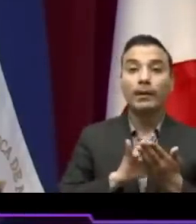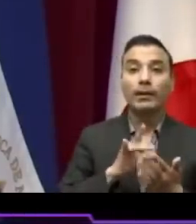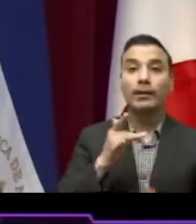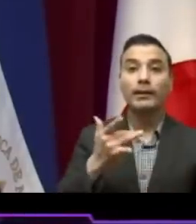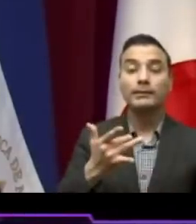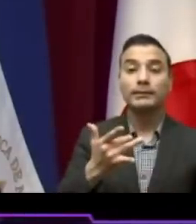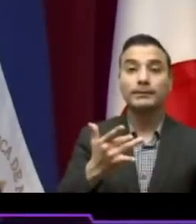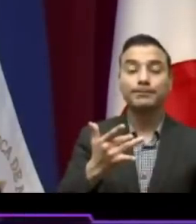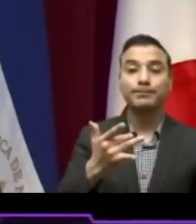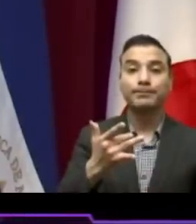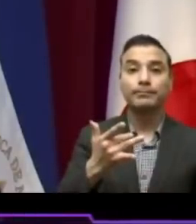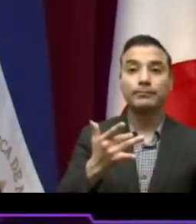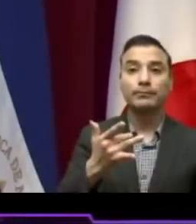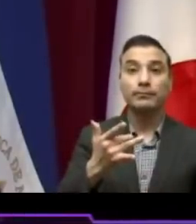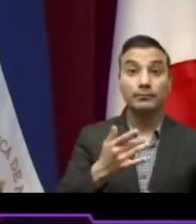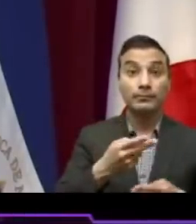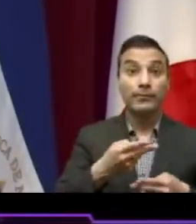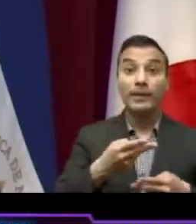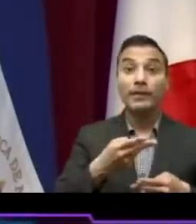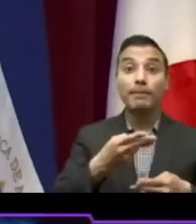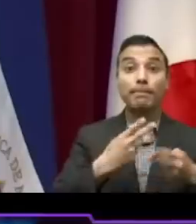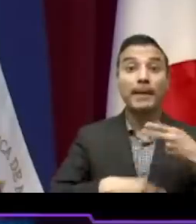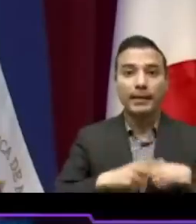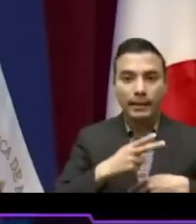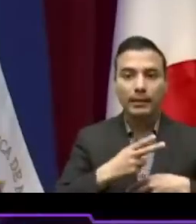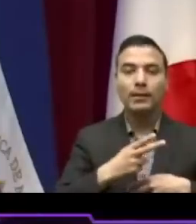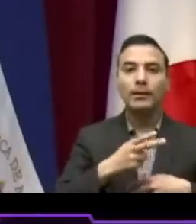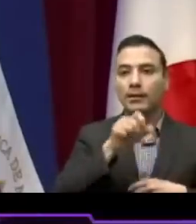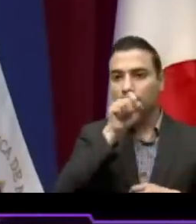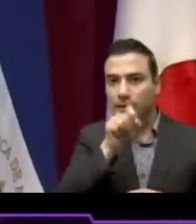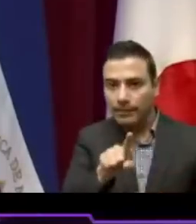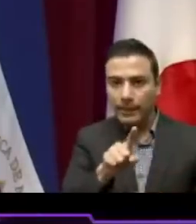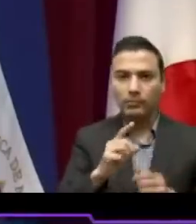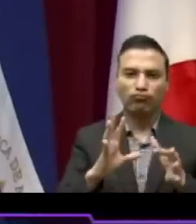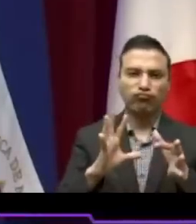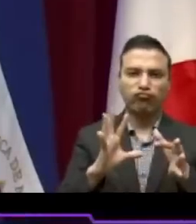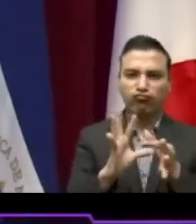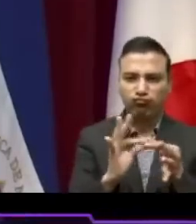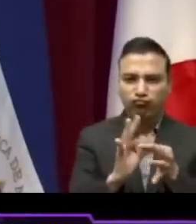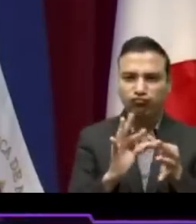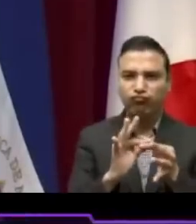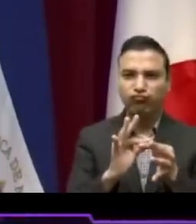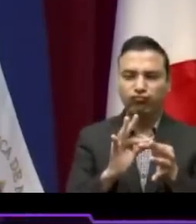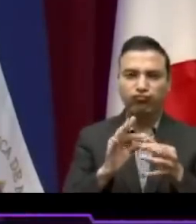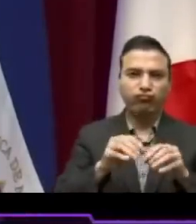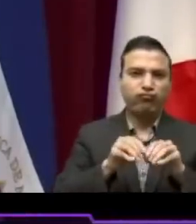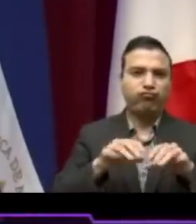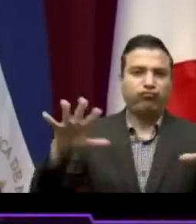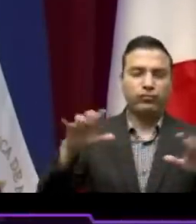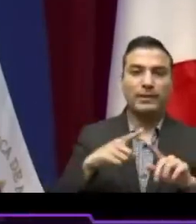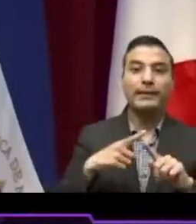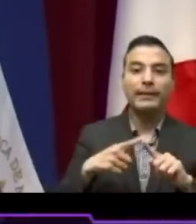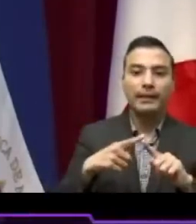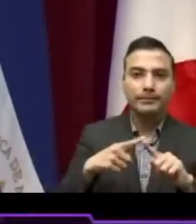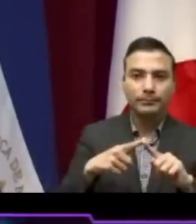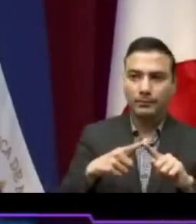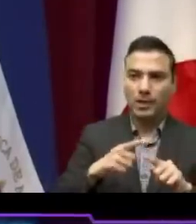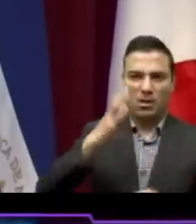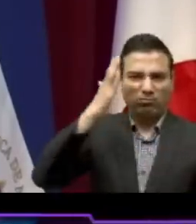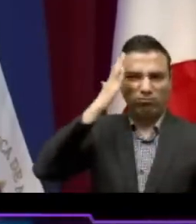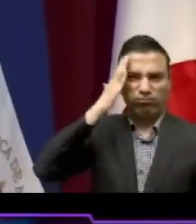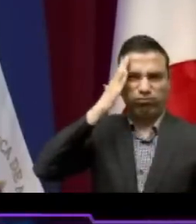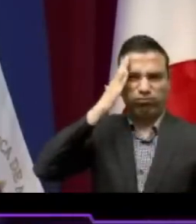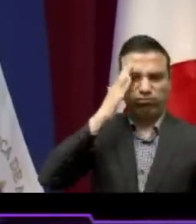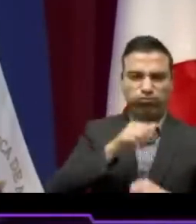La Presencia las intervenciones de todas y todos los titulares representantes